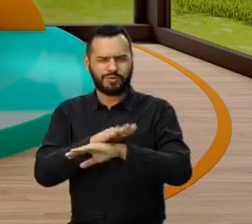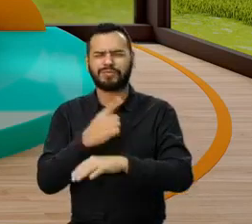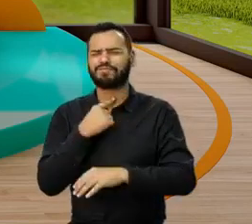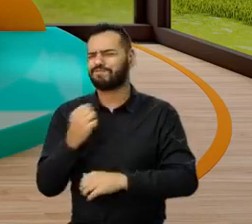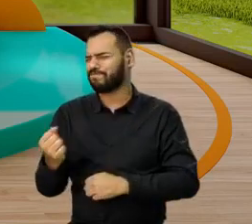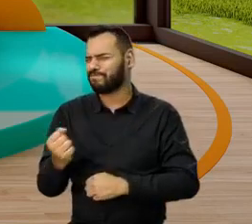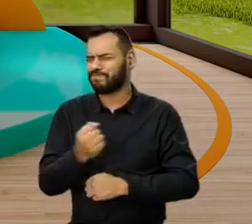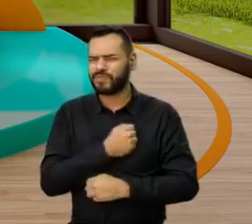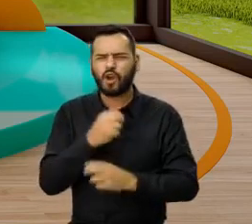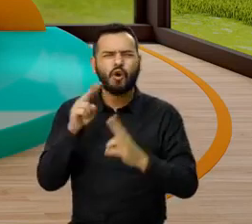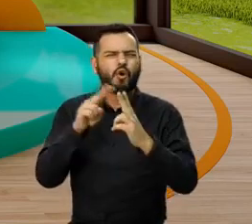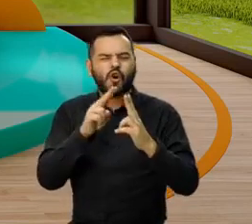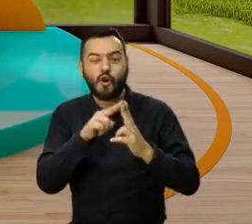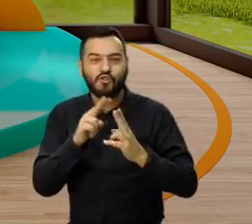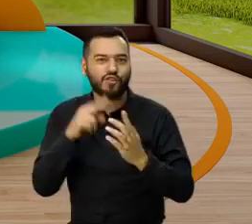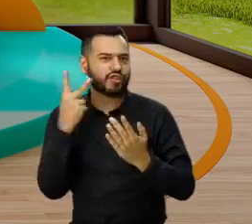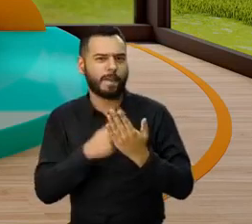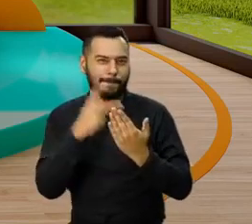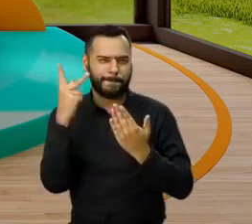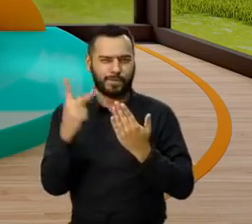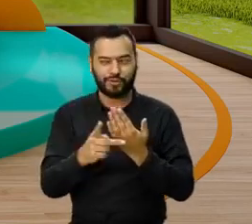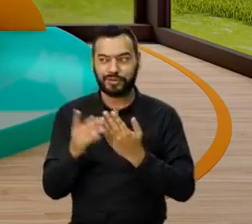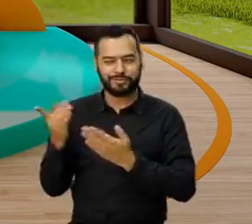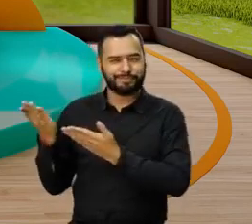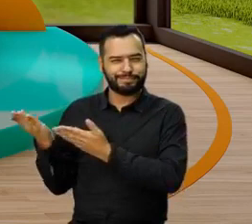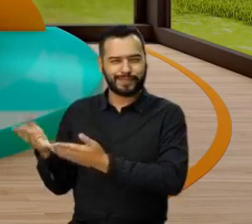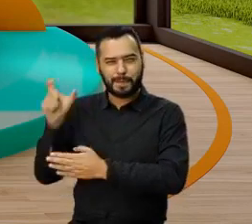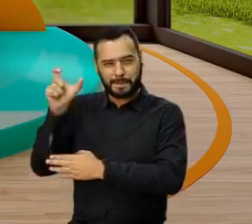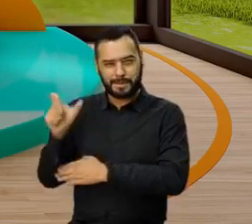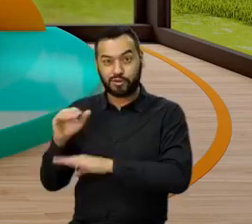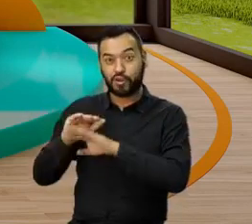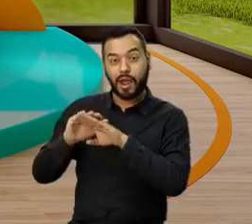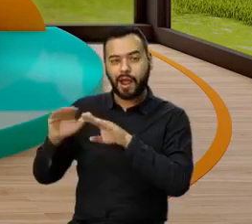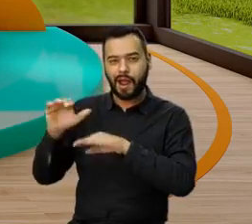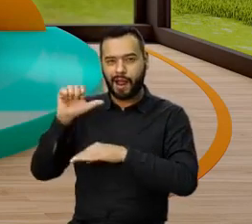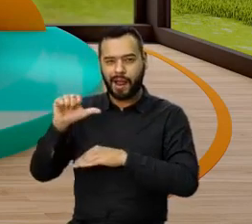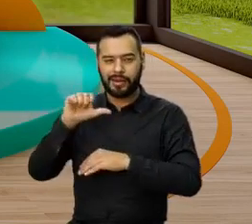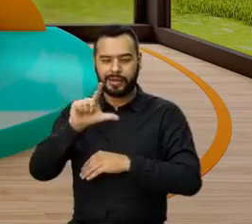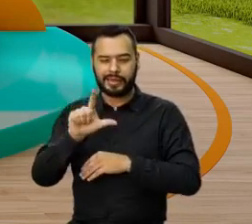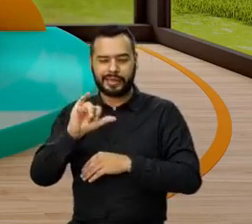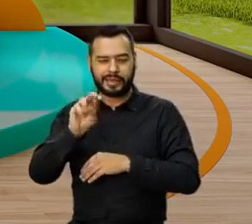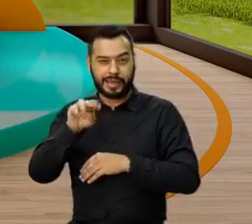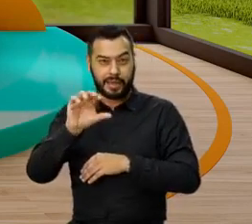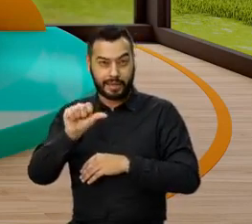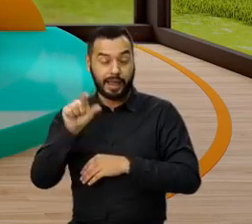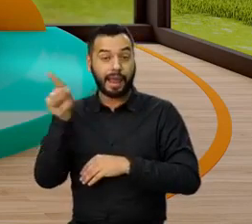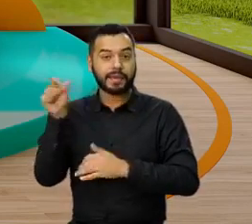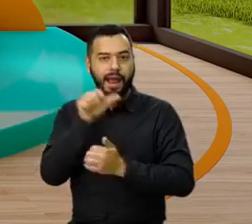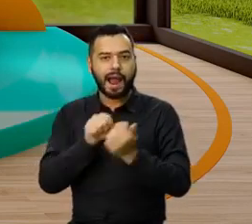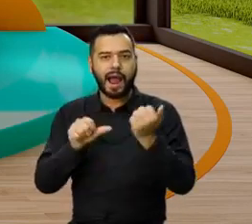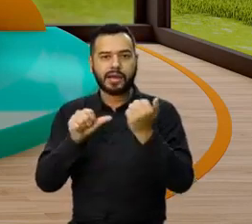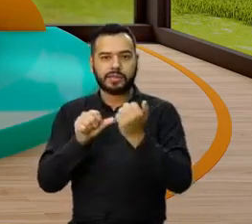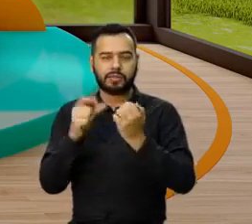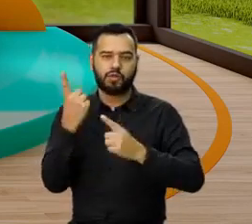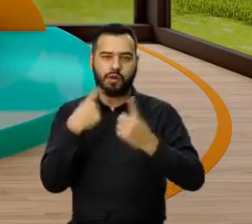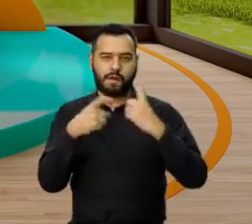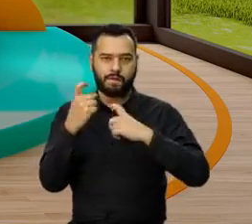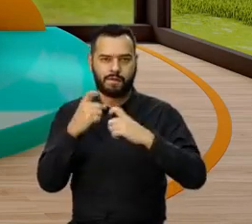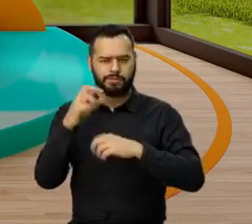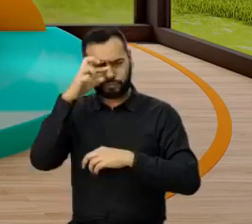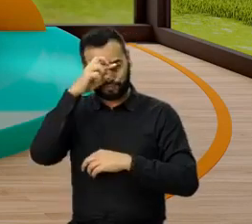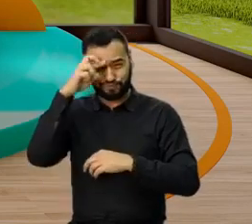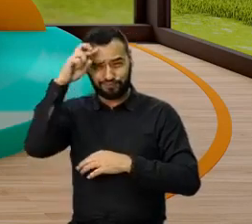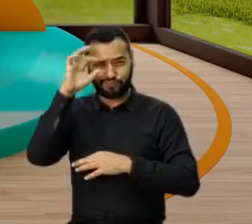encanta y es conocer proyectos pues quiero saludar a nuestra invitada link hacia toba ella es asesora de ventas y